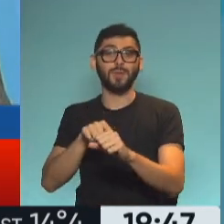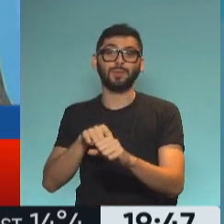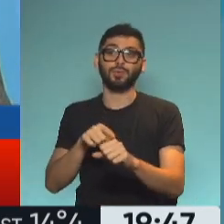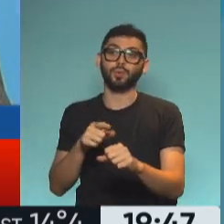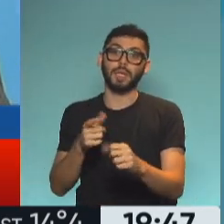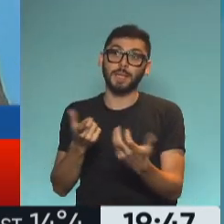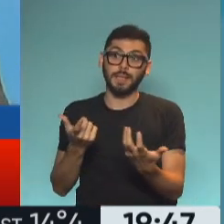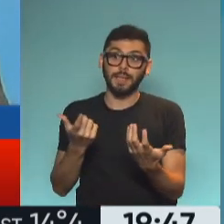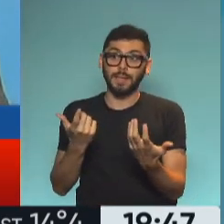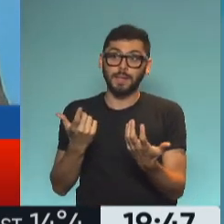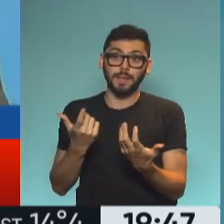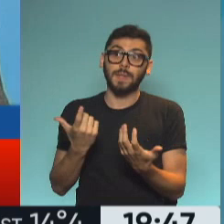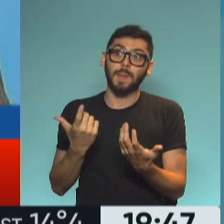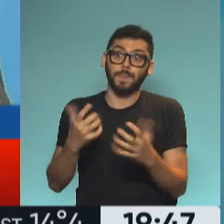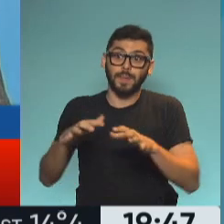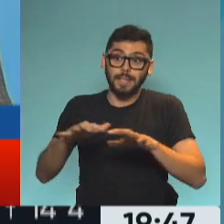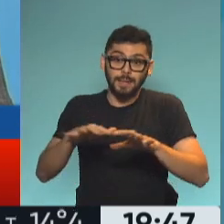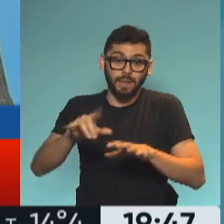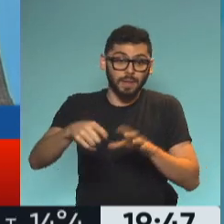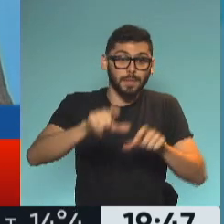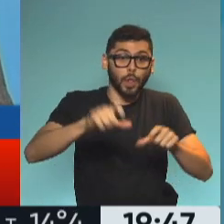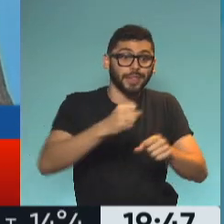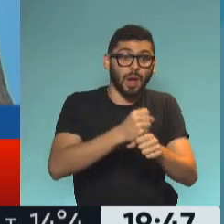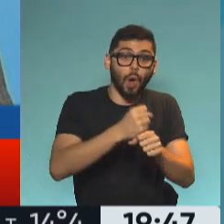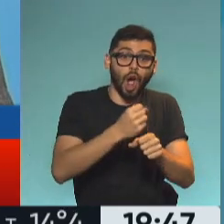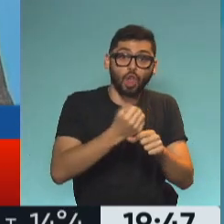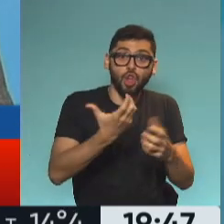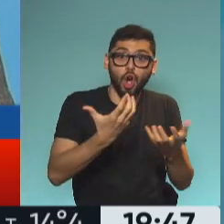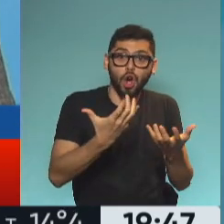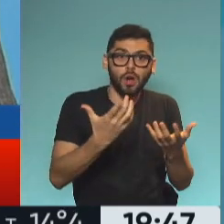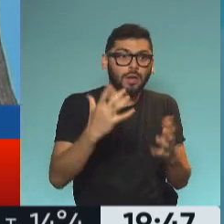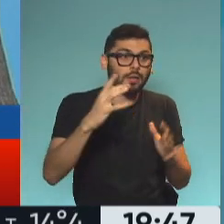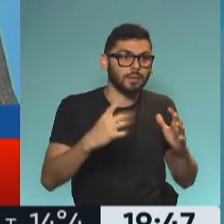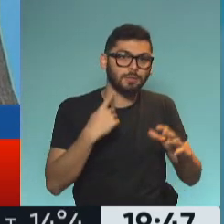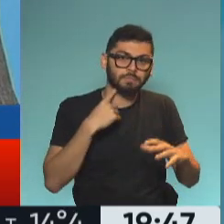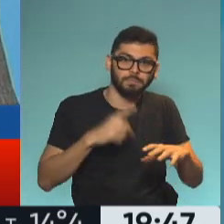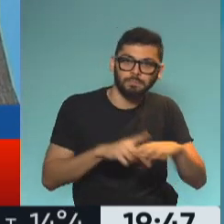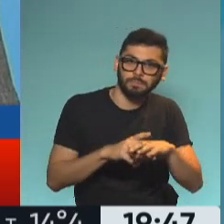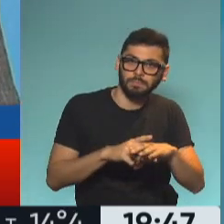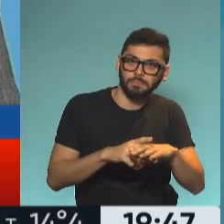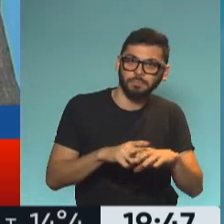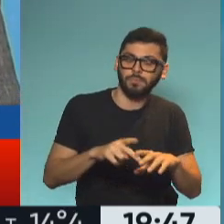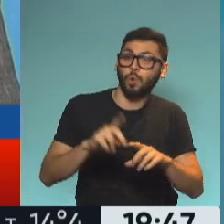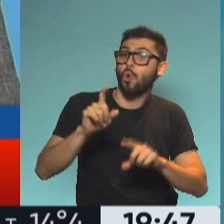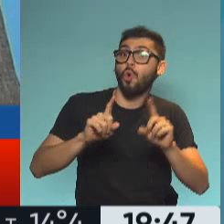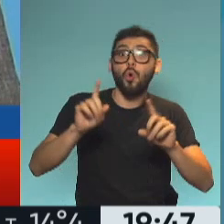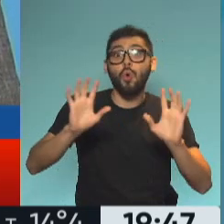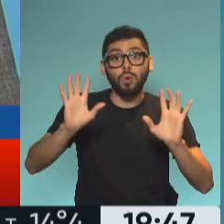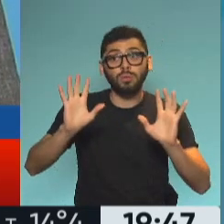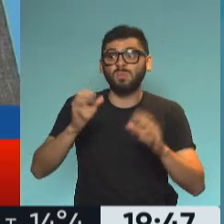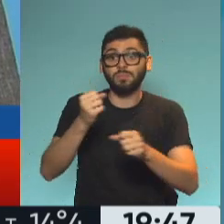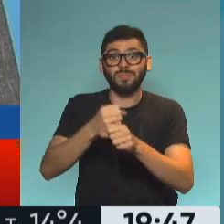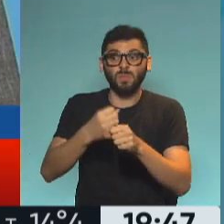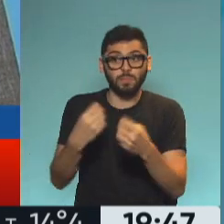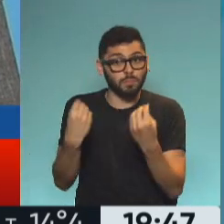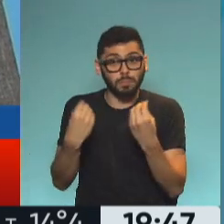los trabajadores tengan que interrumpir su trabajo por momentos, muchos directamente pierden el